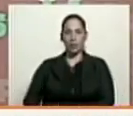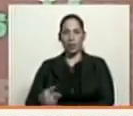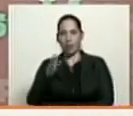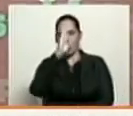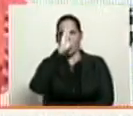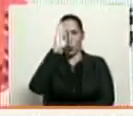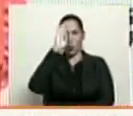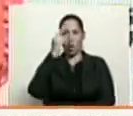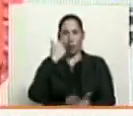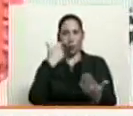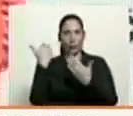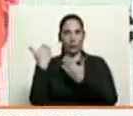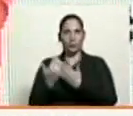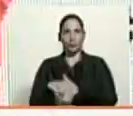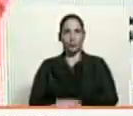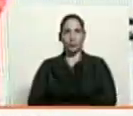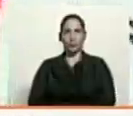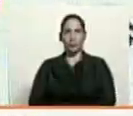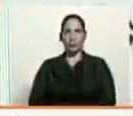Cabello Rondón.